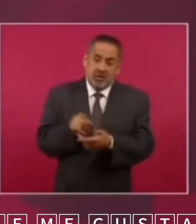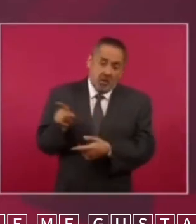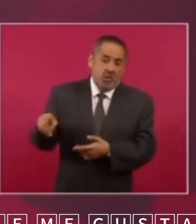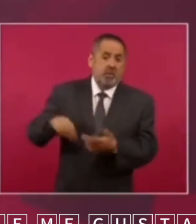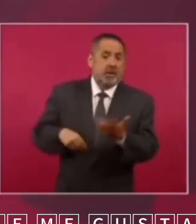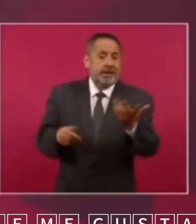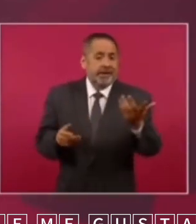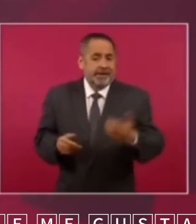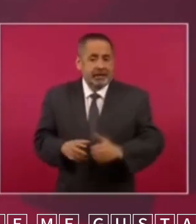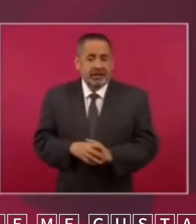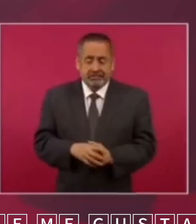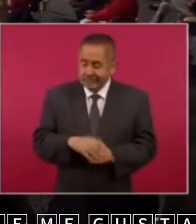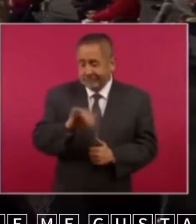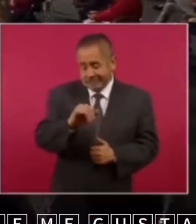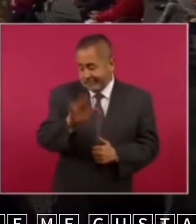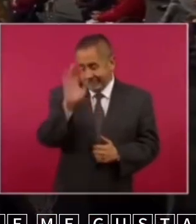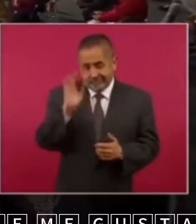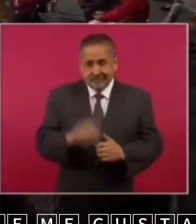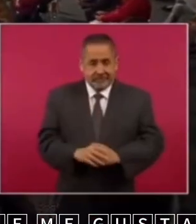Sí,